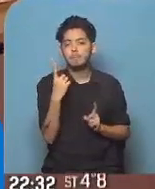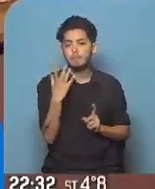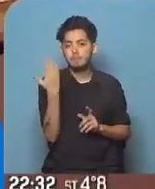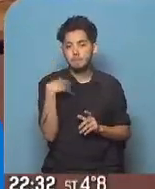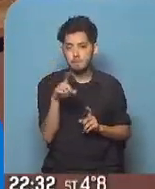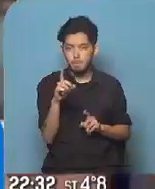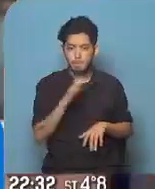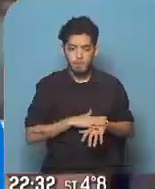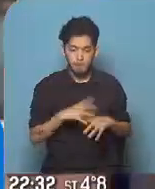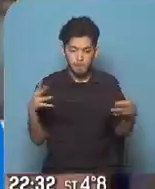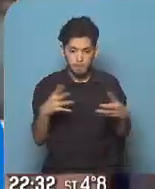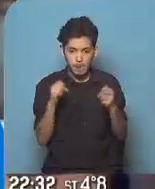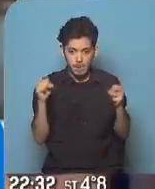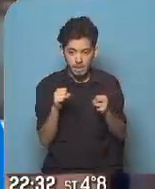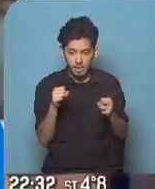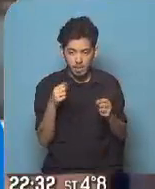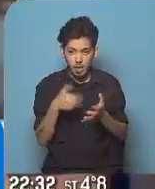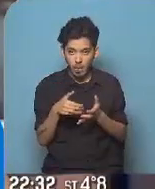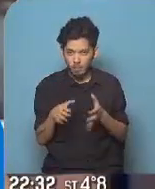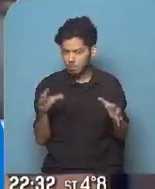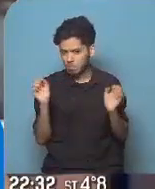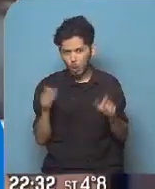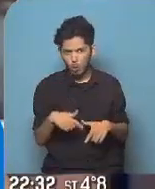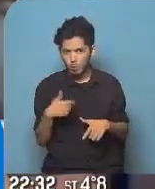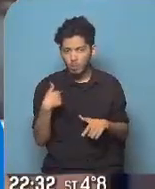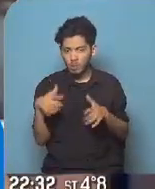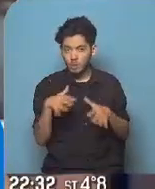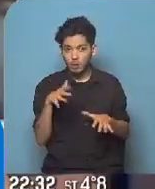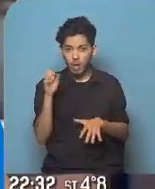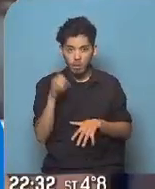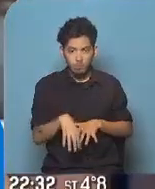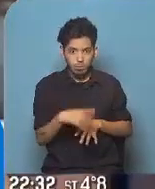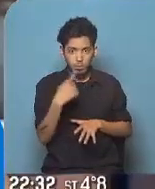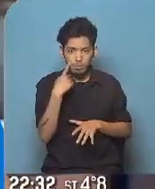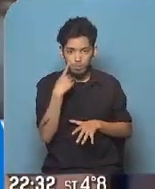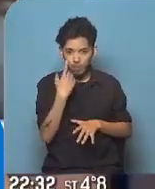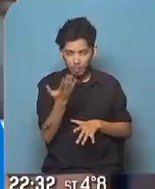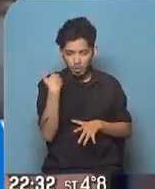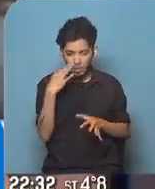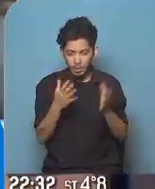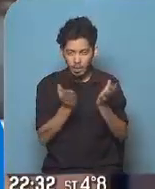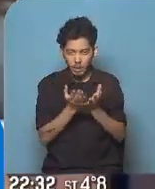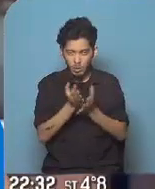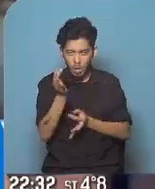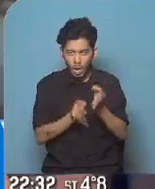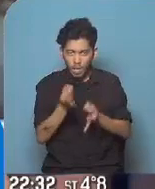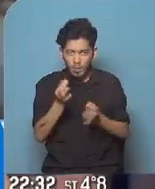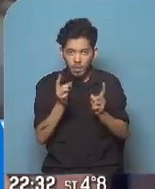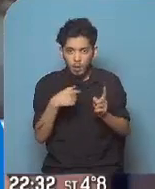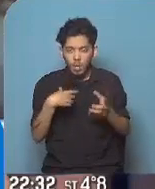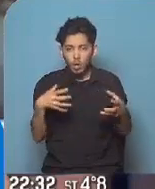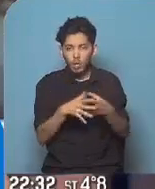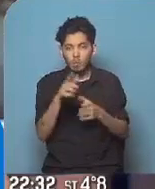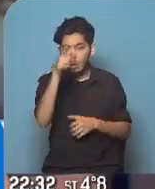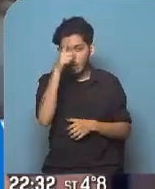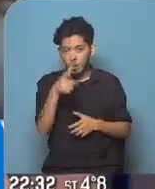tiempos de la Guerra Fría. Y lo que ocurrió con este caso, que es algo también que se está estudiando, es que funcionarios de la